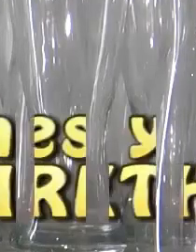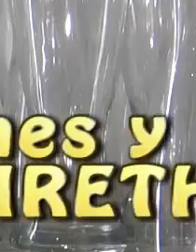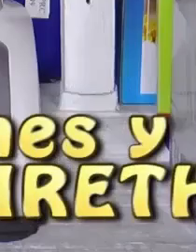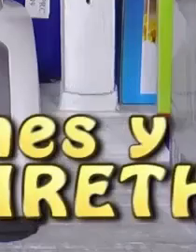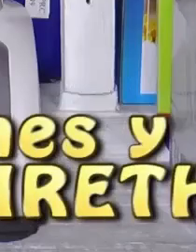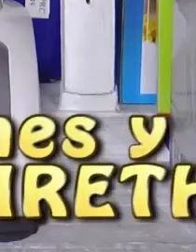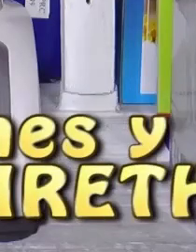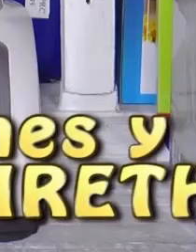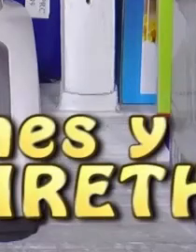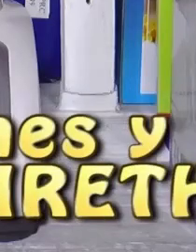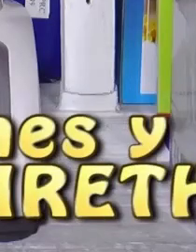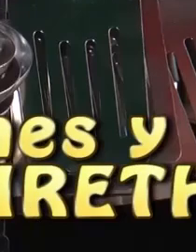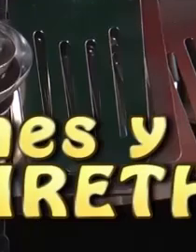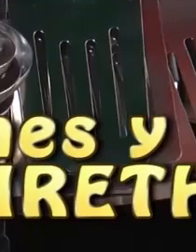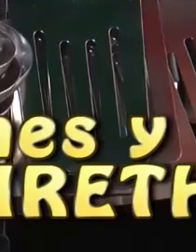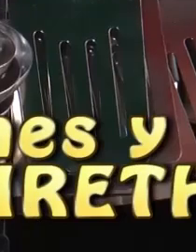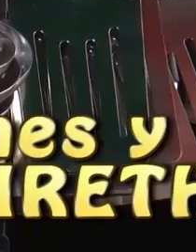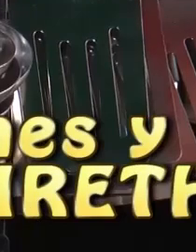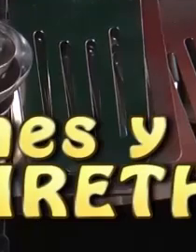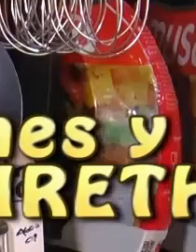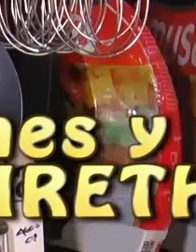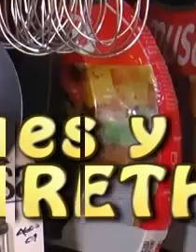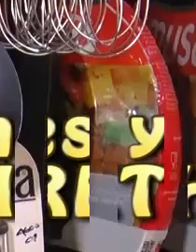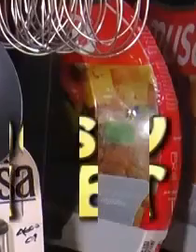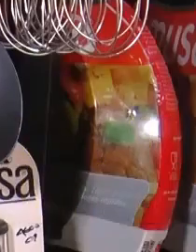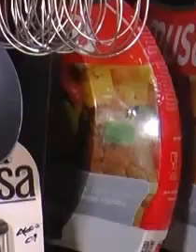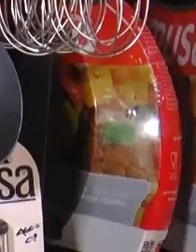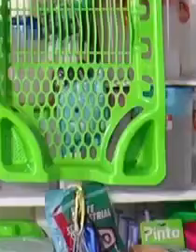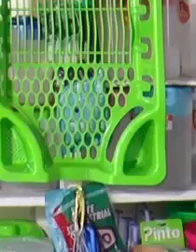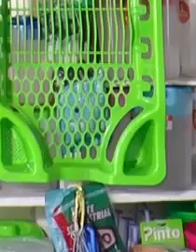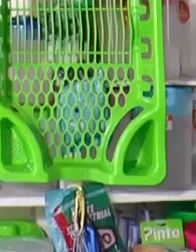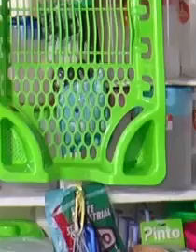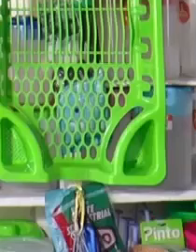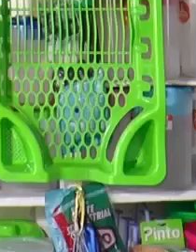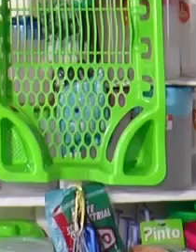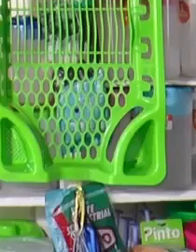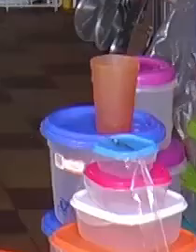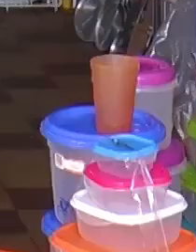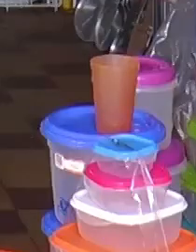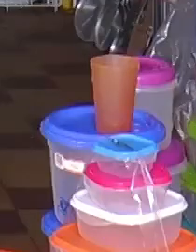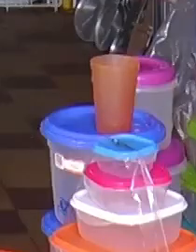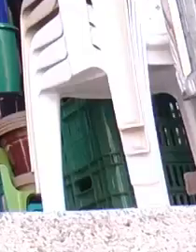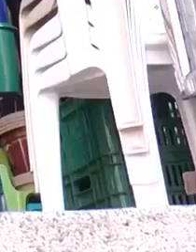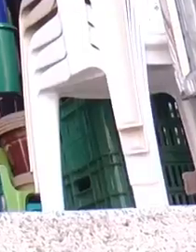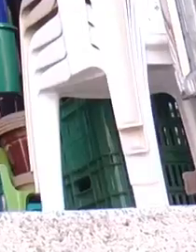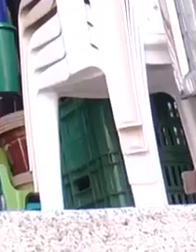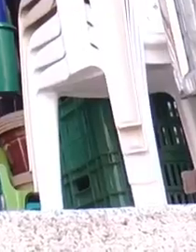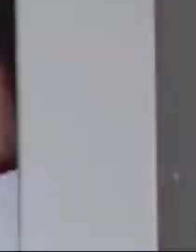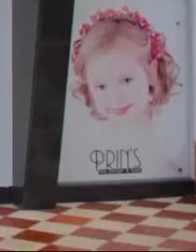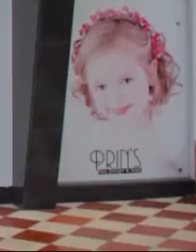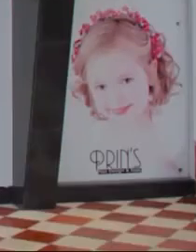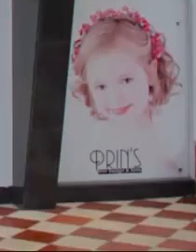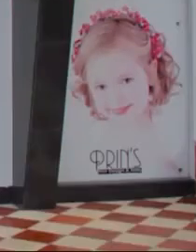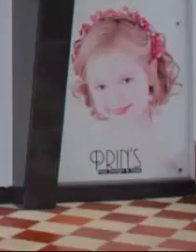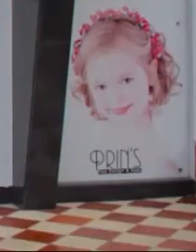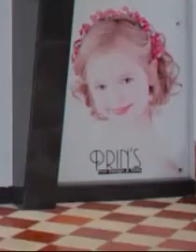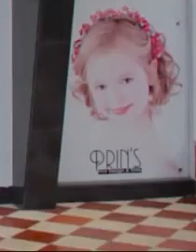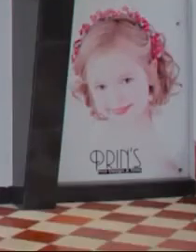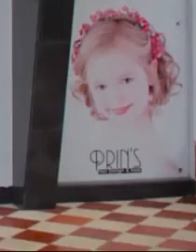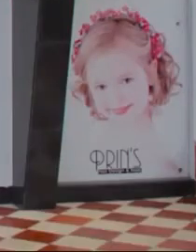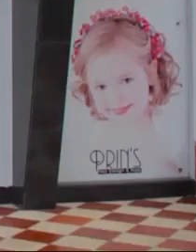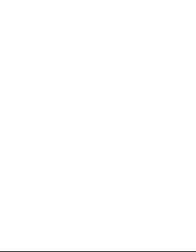en Representaciones y Distribuciones Giret, ubicados en la carrera octava número 872, Callejón Gutiérrez. Sala de